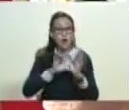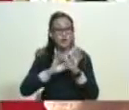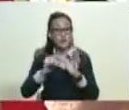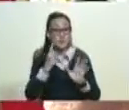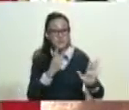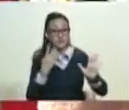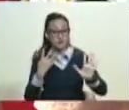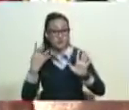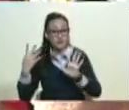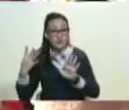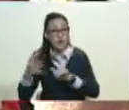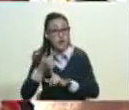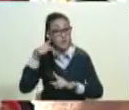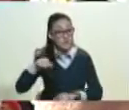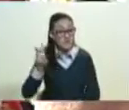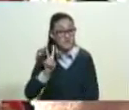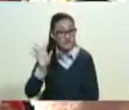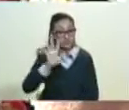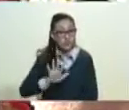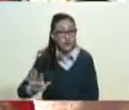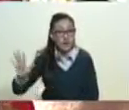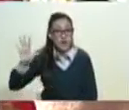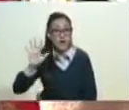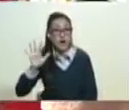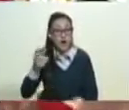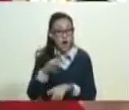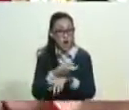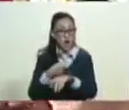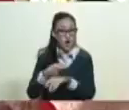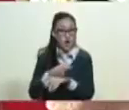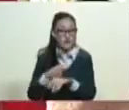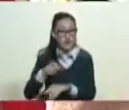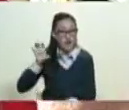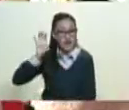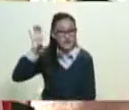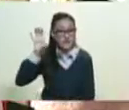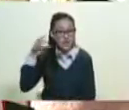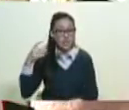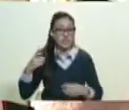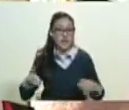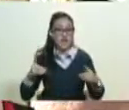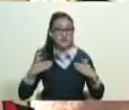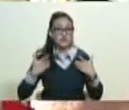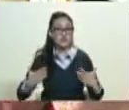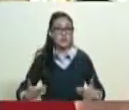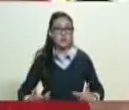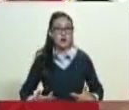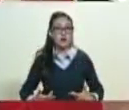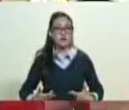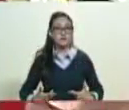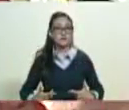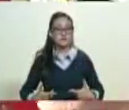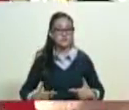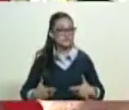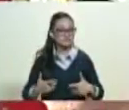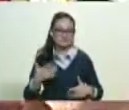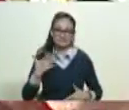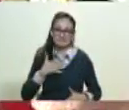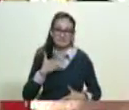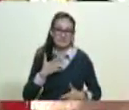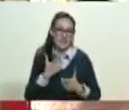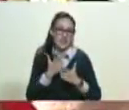logramos instaurar en Venezuela el gobierno, el Estado de los derechos humanos. Pudimos sentirnos